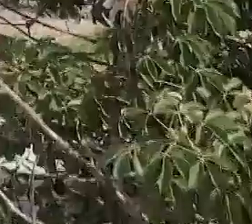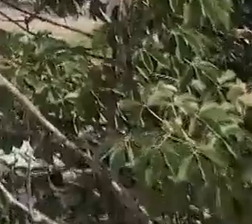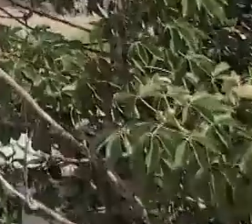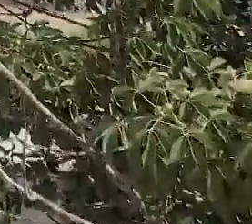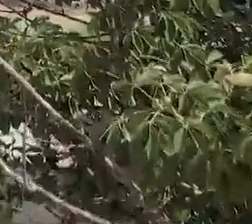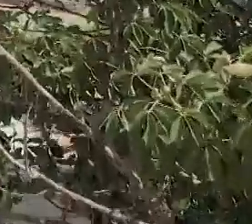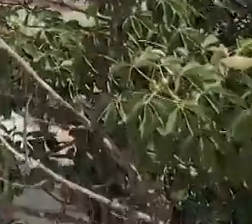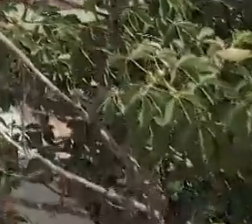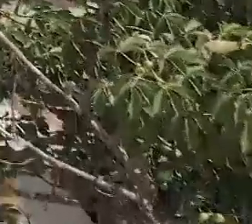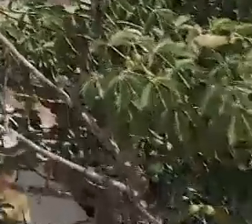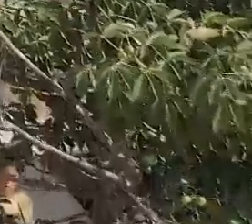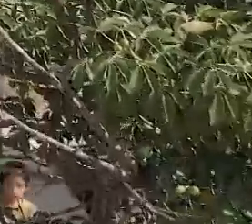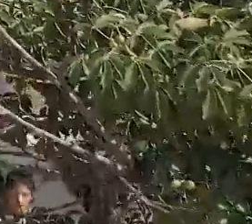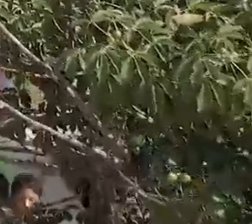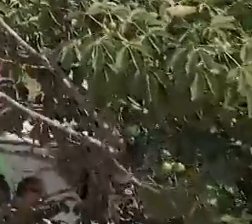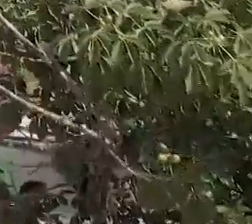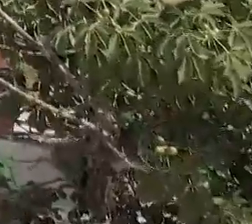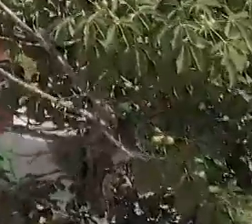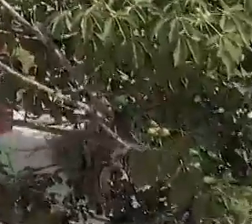sacerdote,